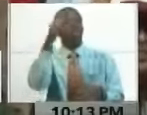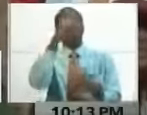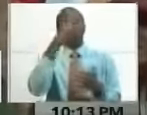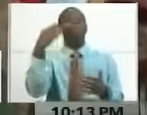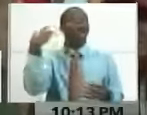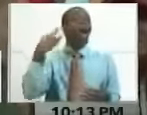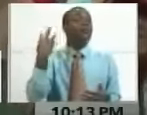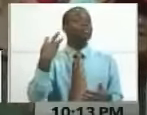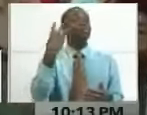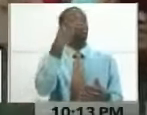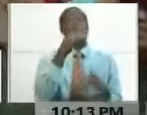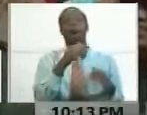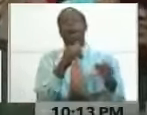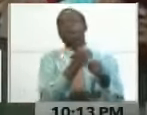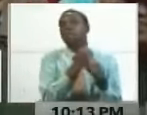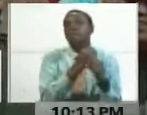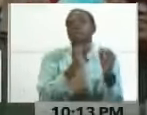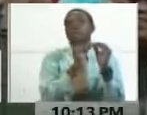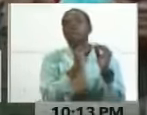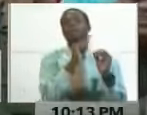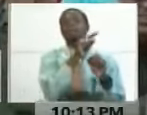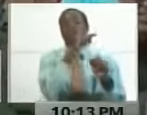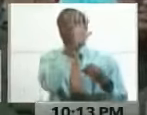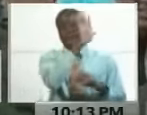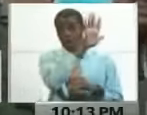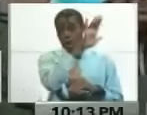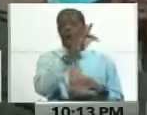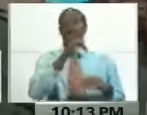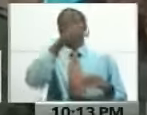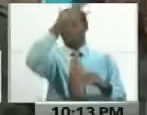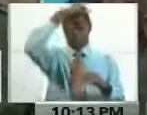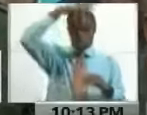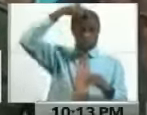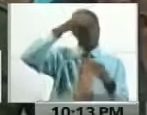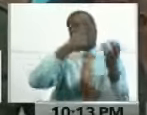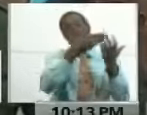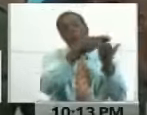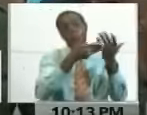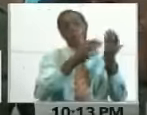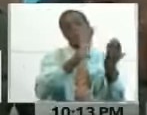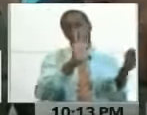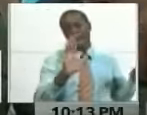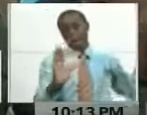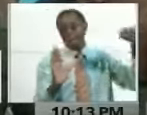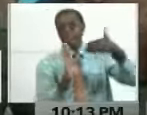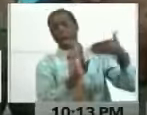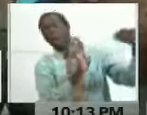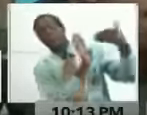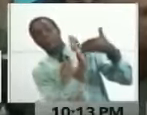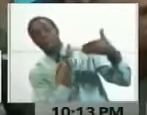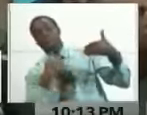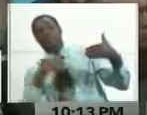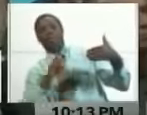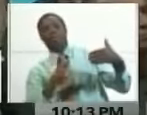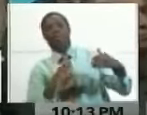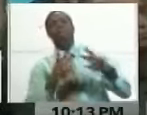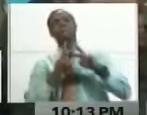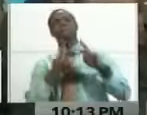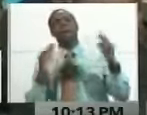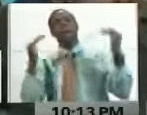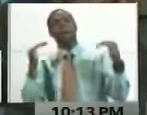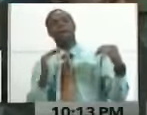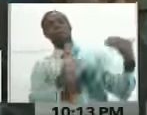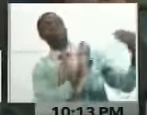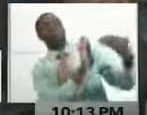lobby para que el nuevo gobierno de Estados Unidos arremeta contra la paz y la tranquilidad de Venezuela.